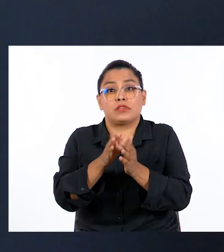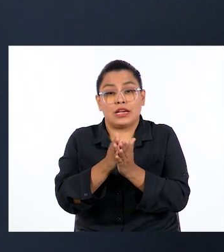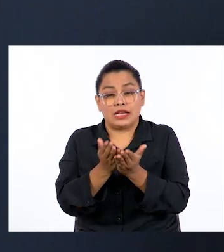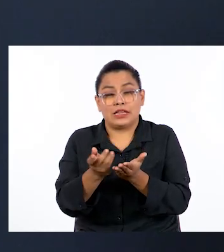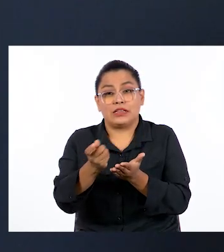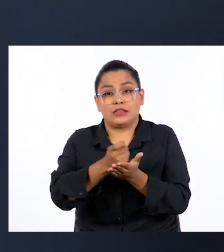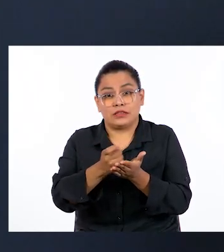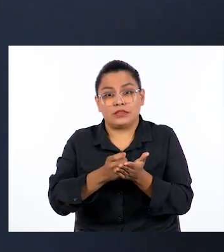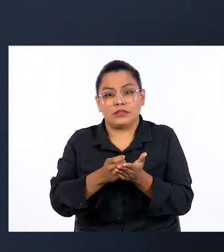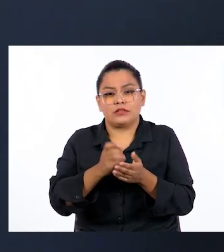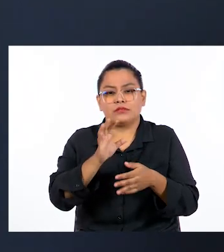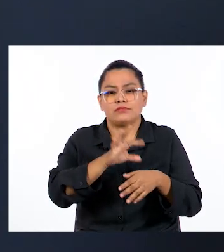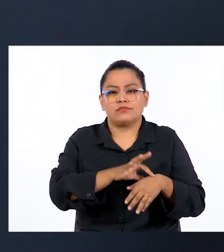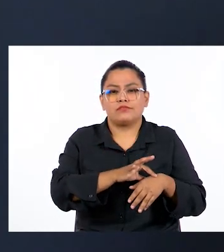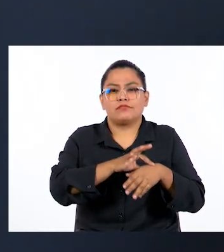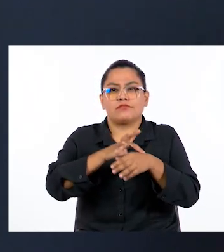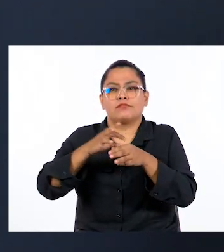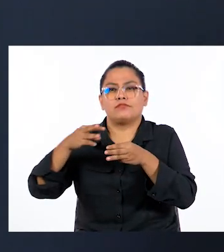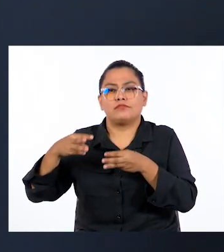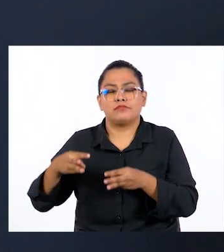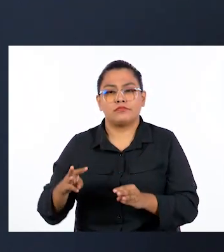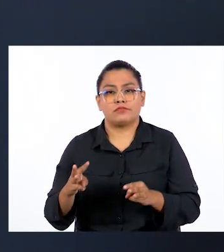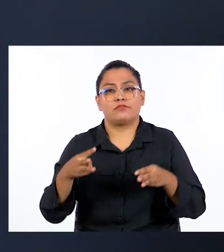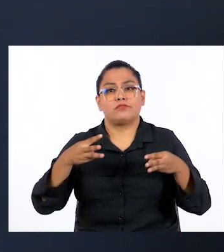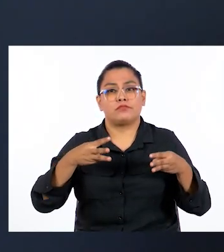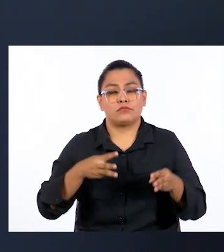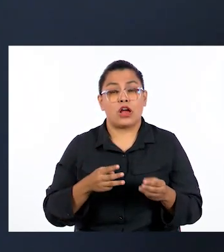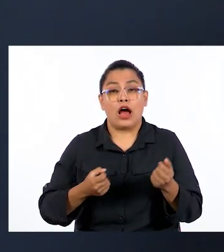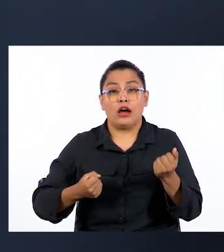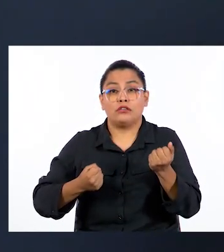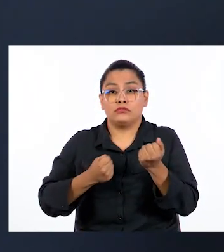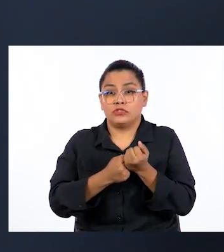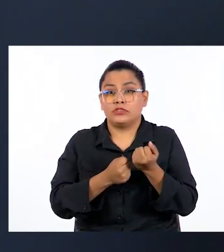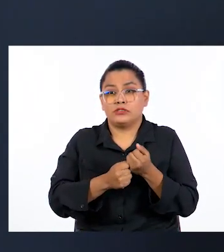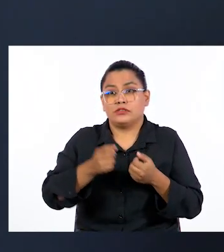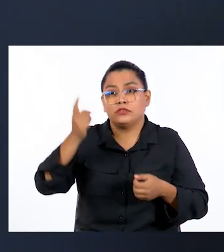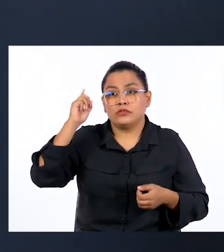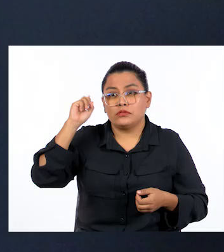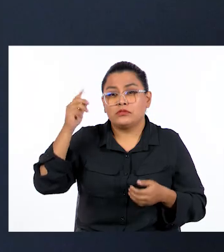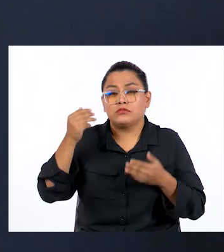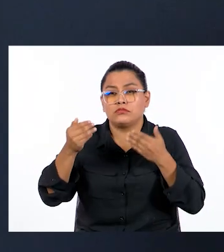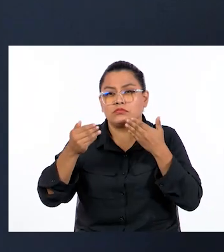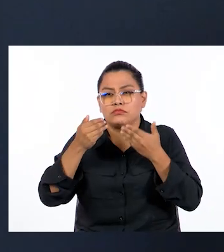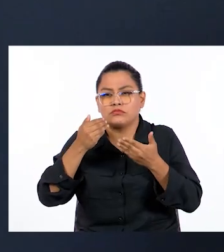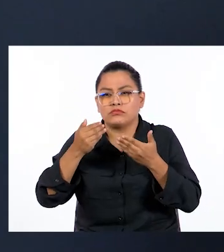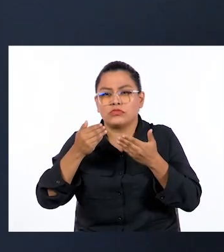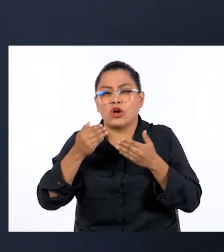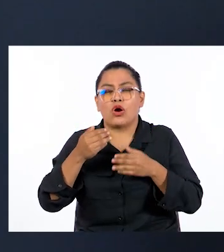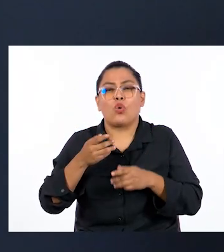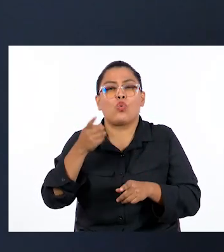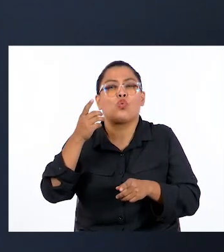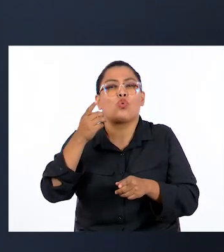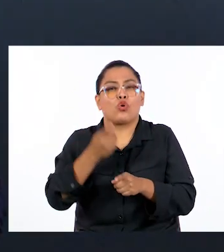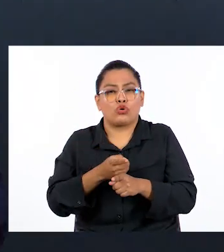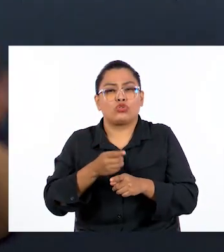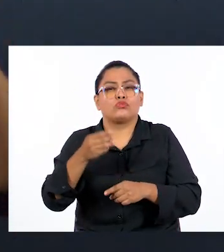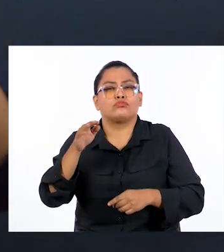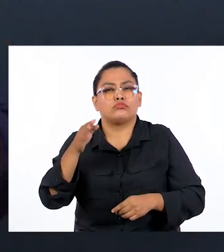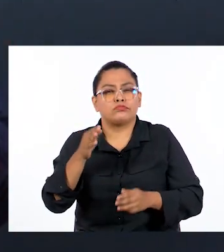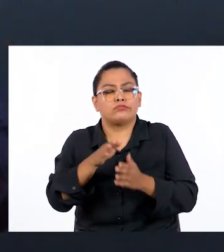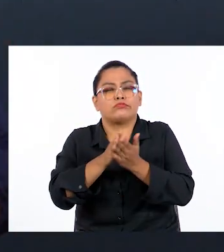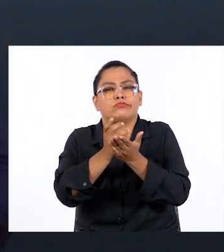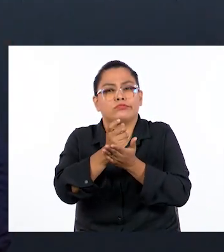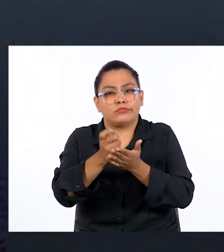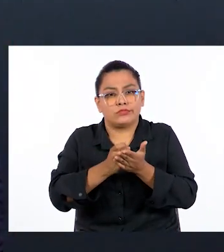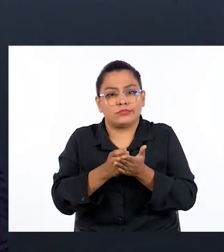guía metodológica es el apoyo para el docente, ya que aquí se dan las orientaciones de cómo hacer el buen uso del libro de texto. En